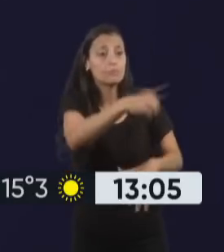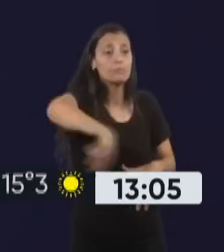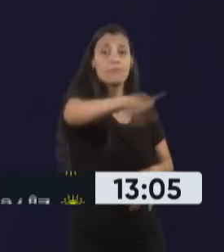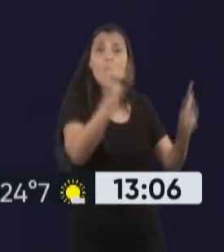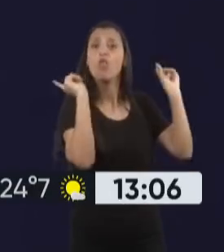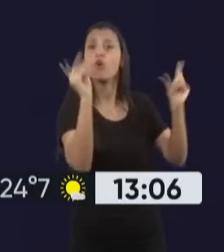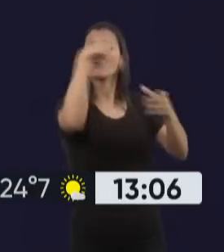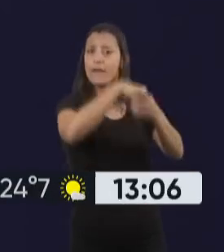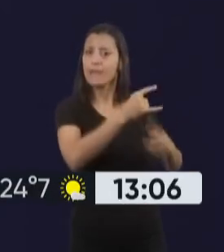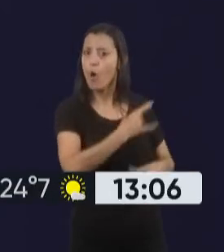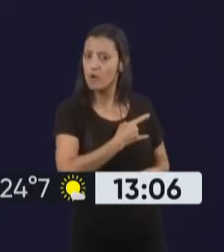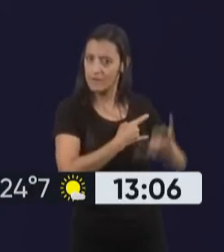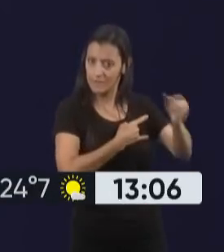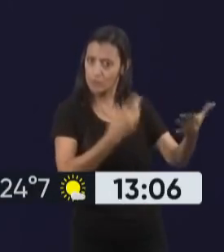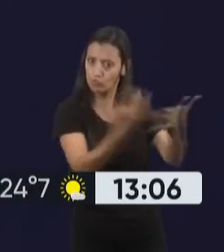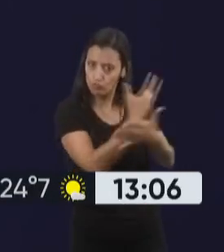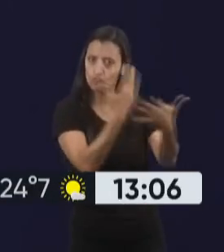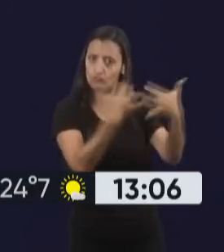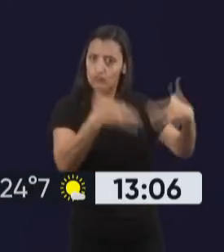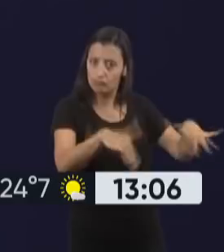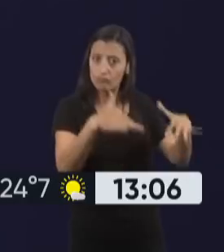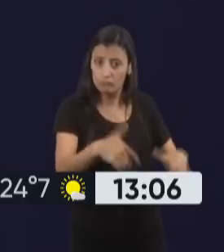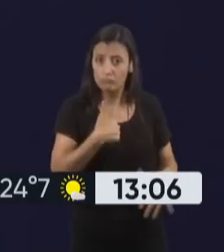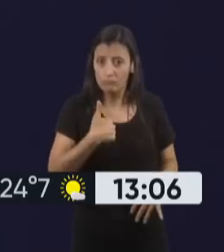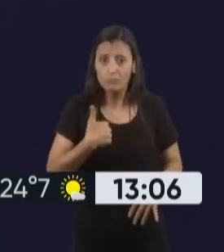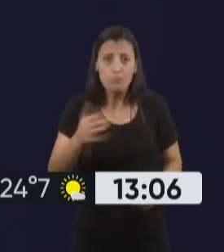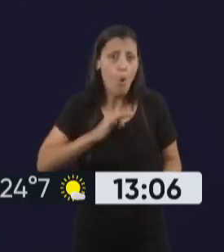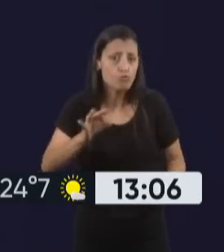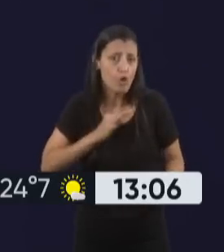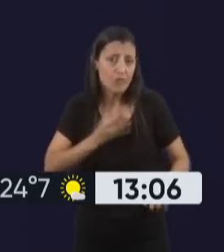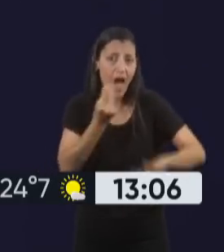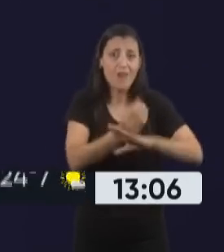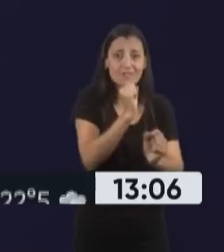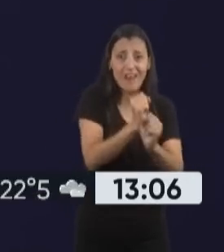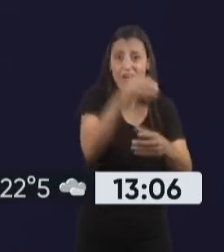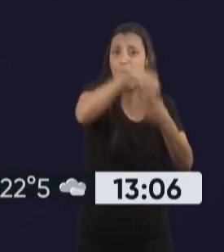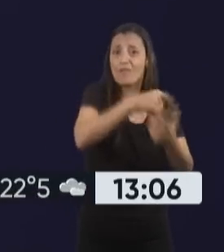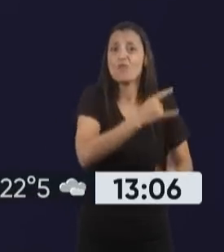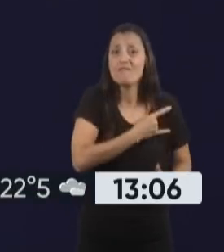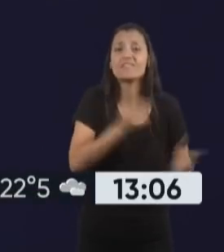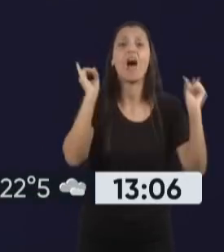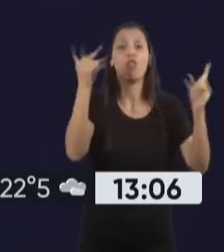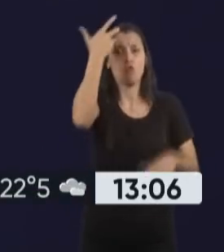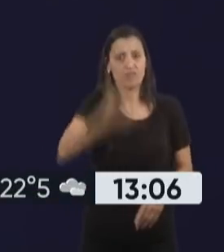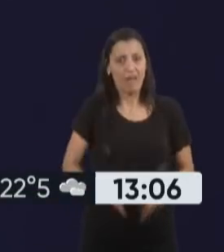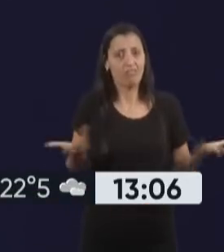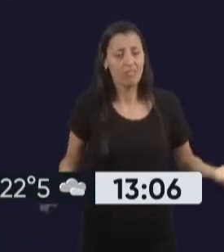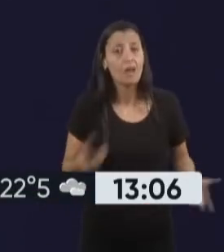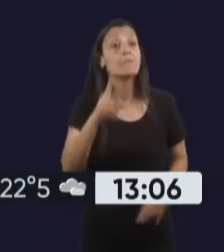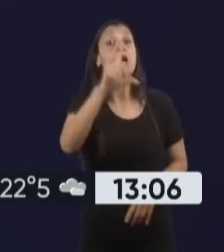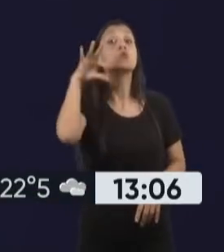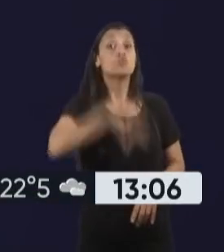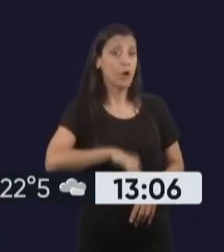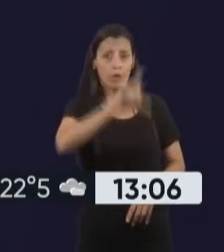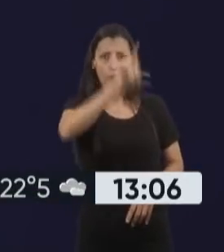universitarios. Bueno, yo de hecho lo fui durante muchos años y efectivamente son sueldos